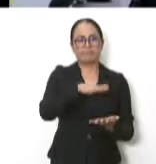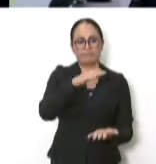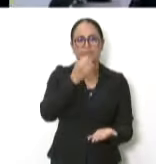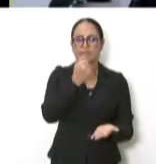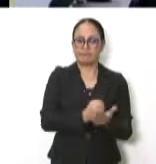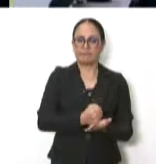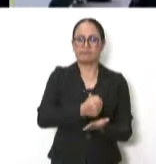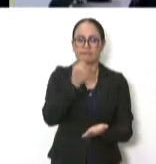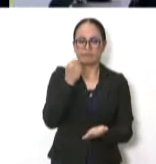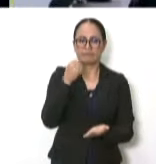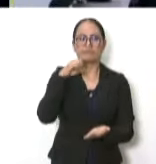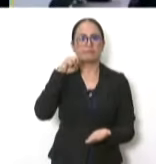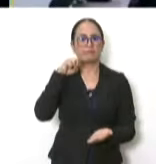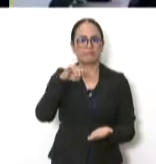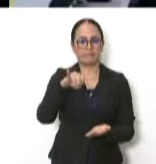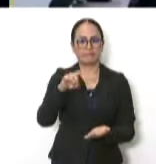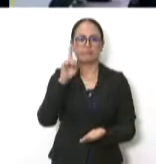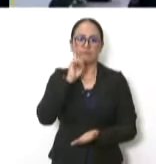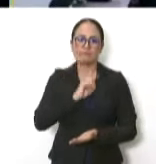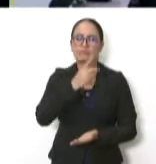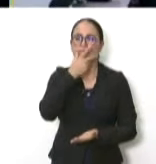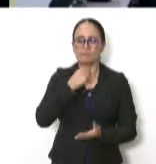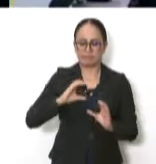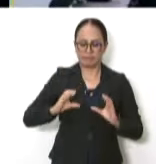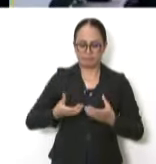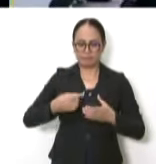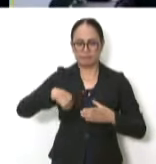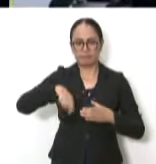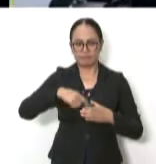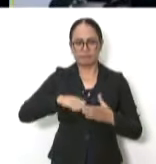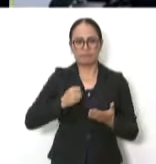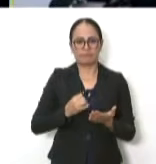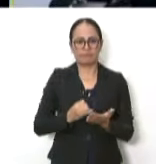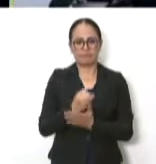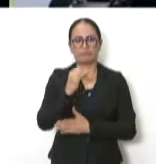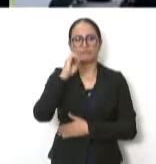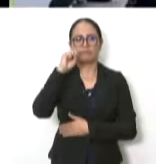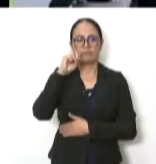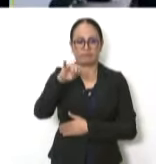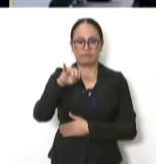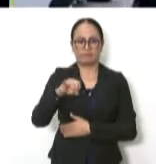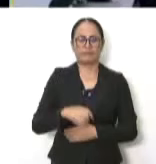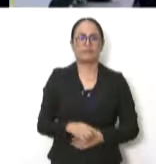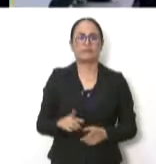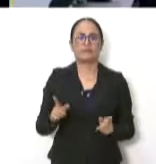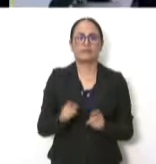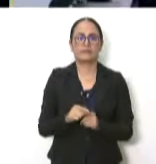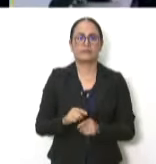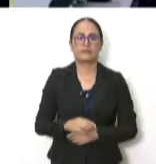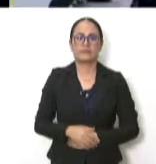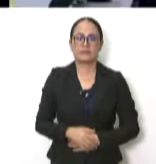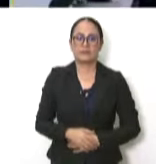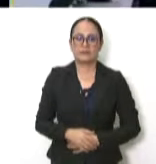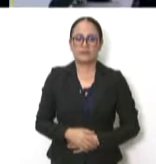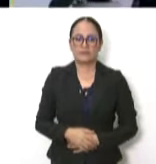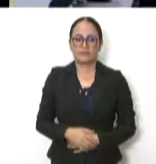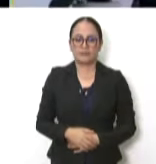por unanimidad de las y los comisionados el acuerdo mencionado. Es cuanto, comisionado.